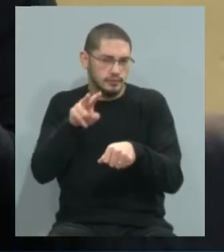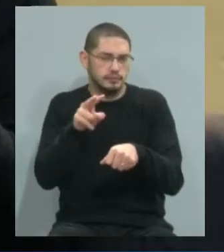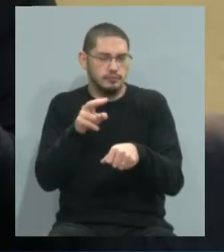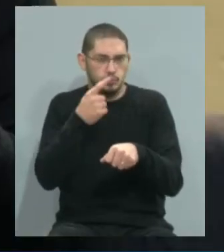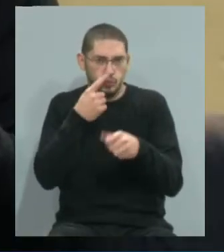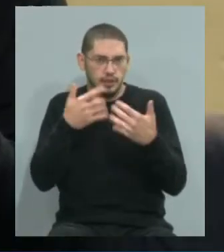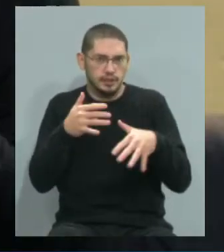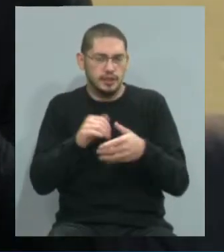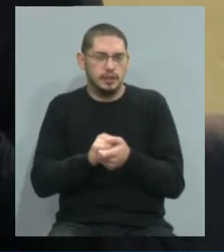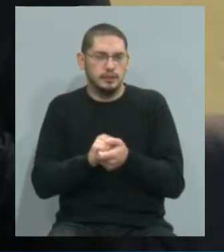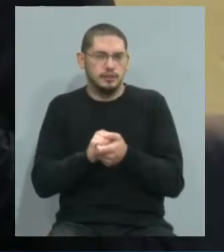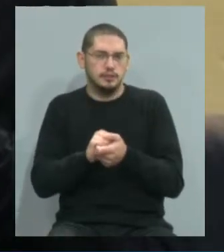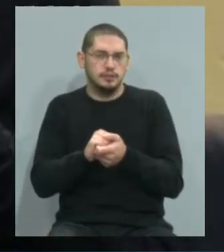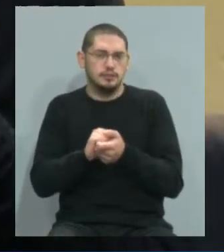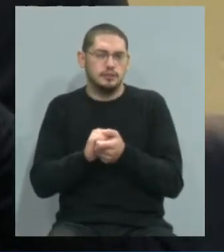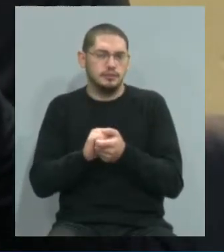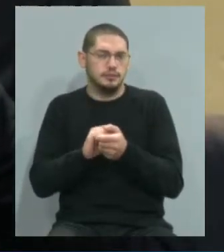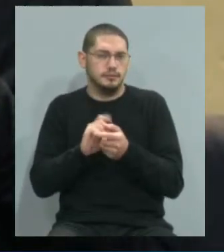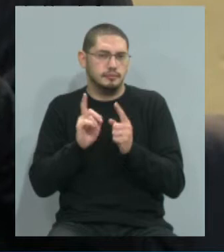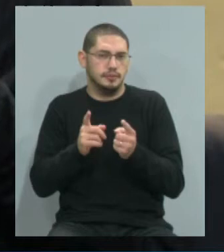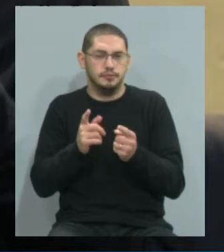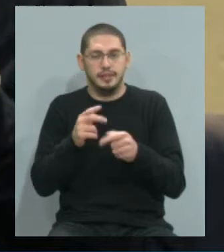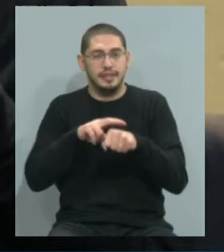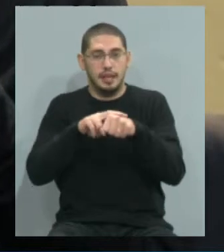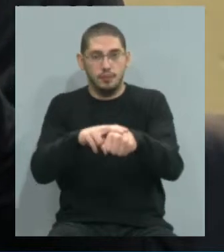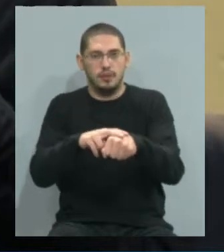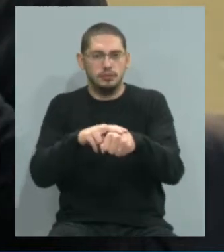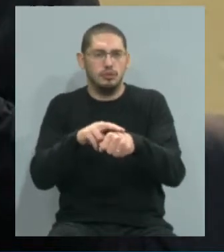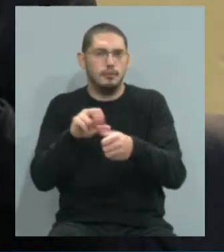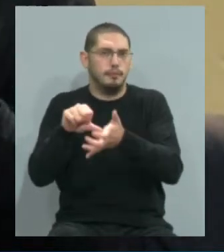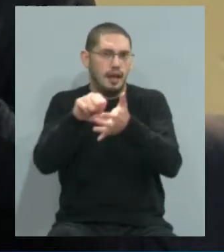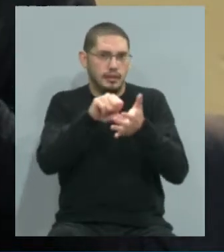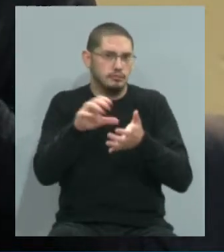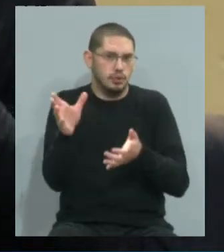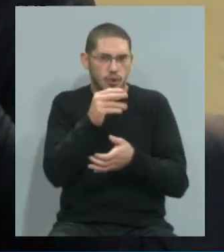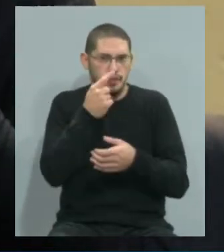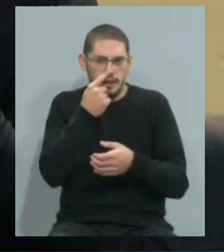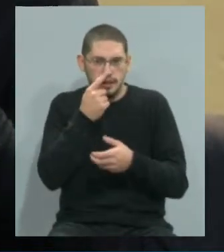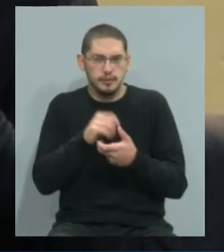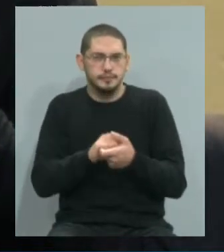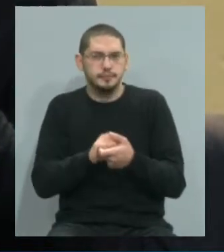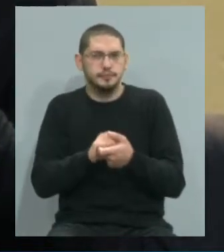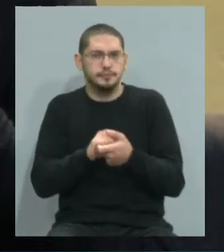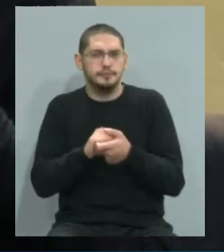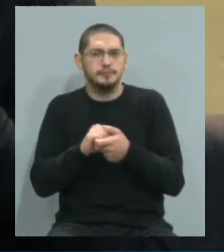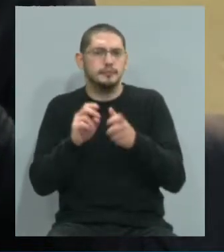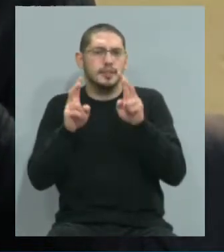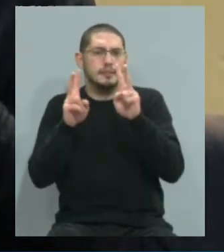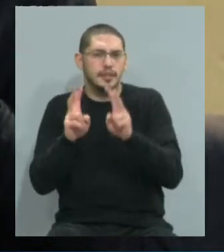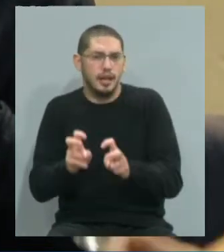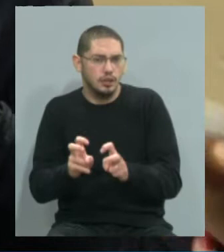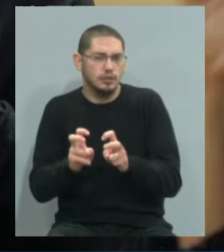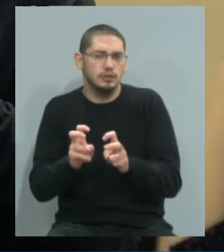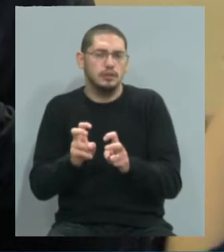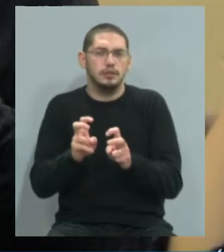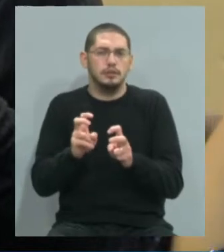en nuestros países tuvo bastante interés, que fue la recomendación sobre los y las investigadoras científicas,